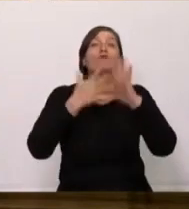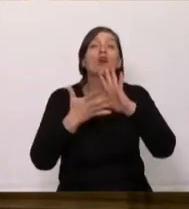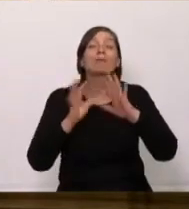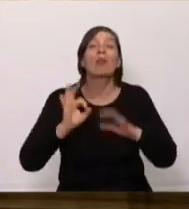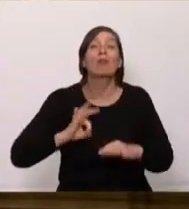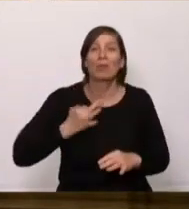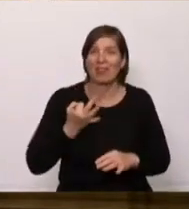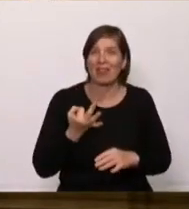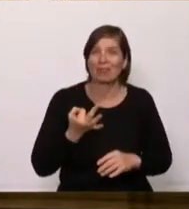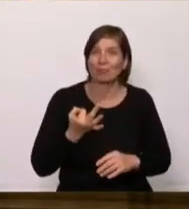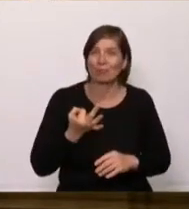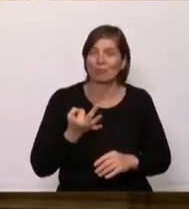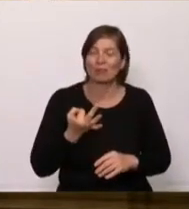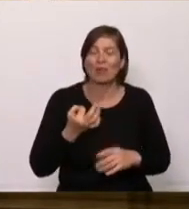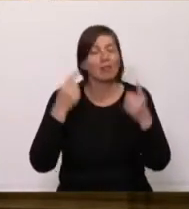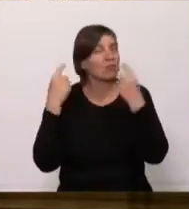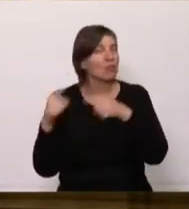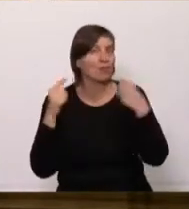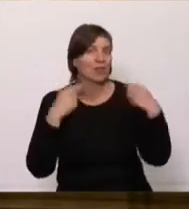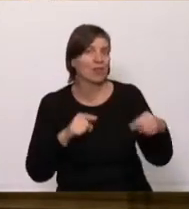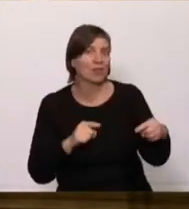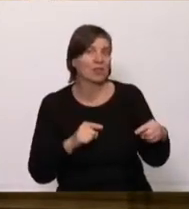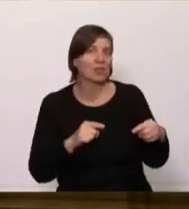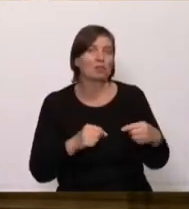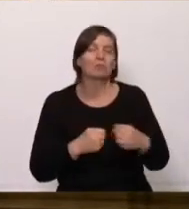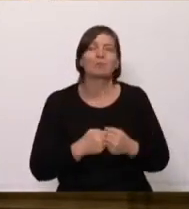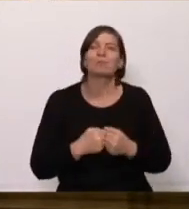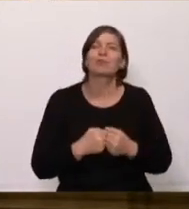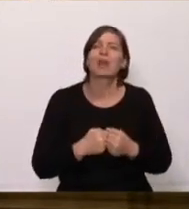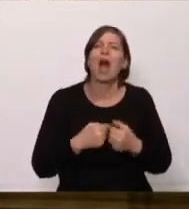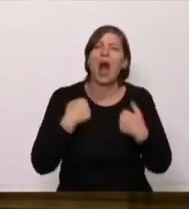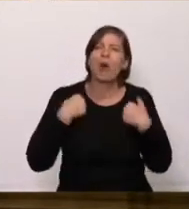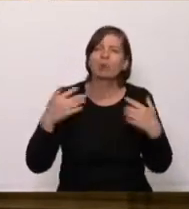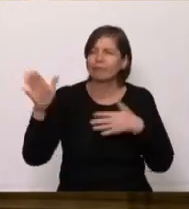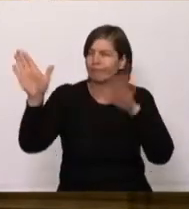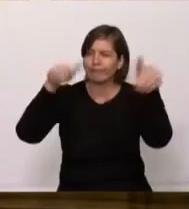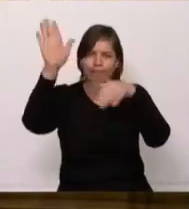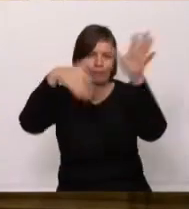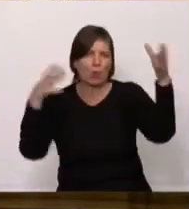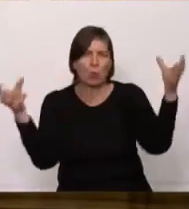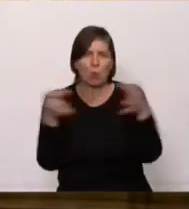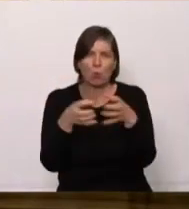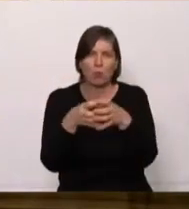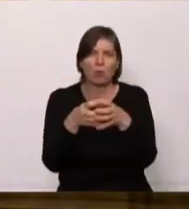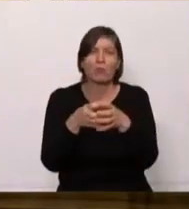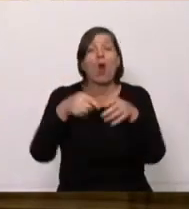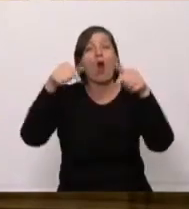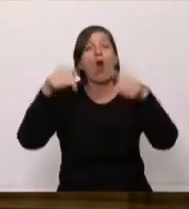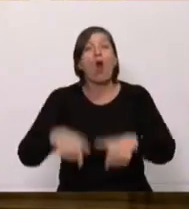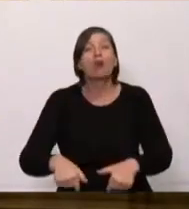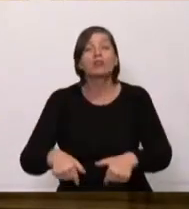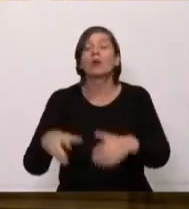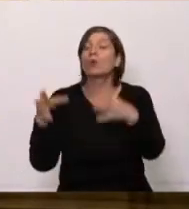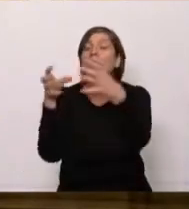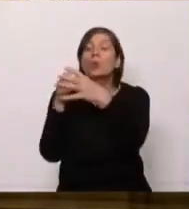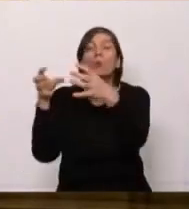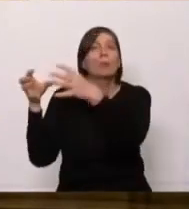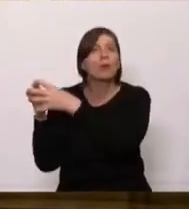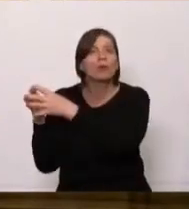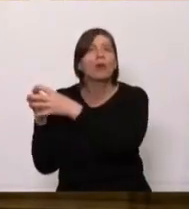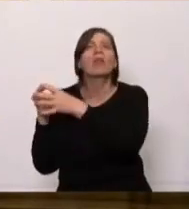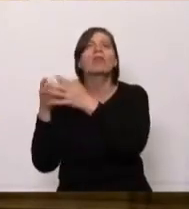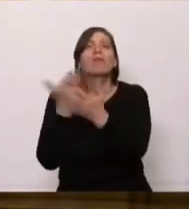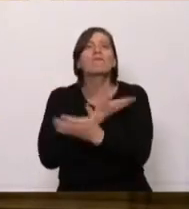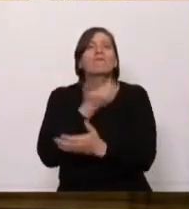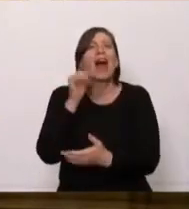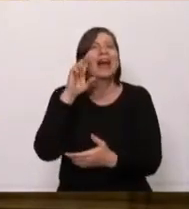de vida es muy distinto a un rejunte. Hoy los fariseos y los